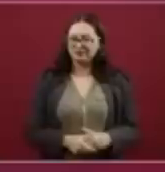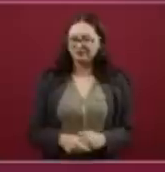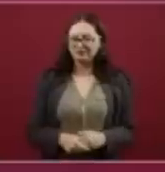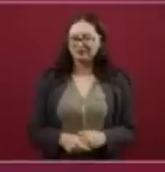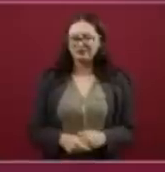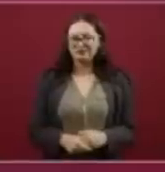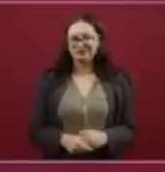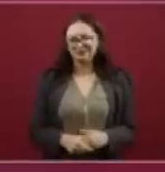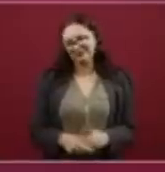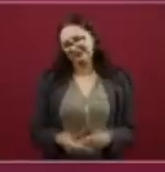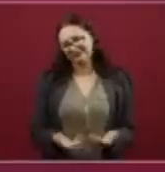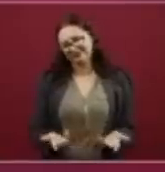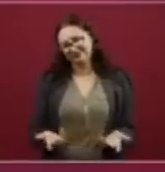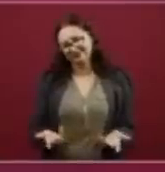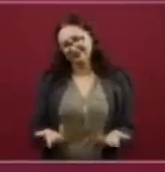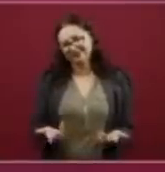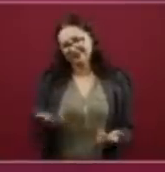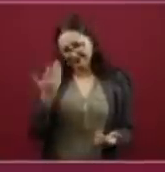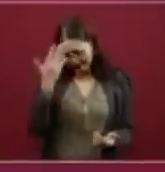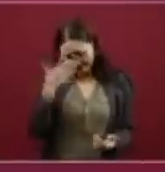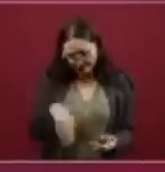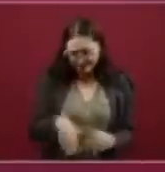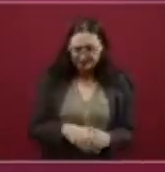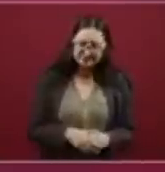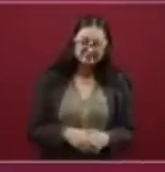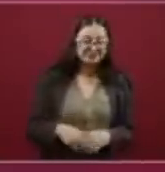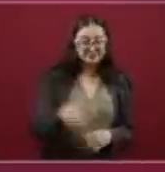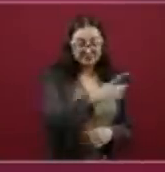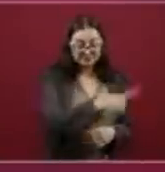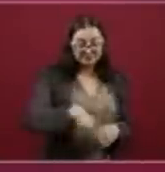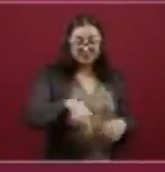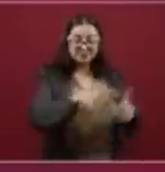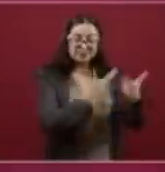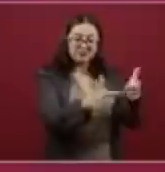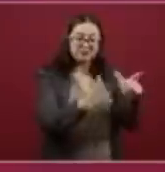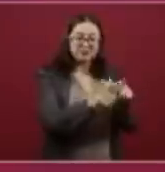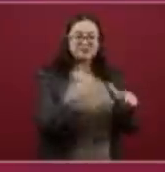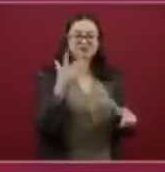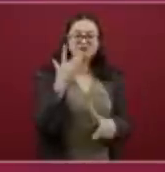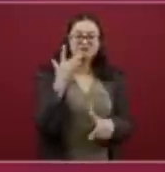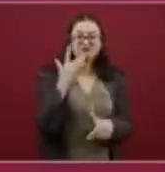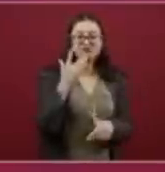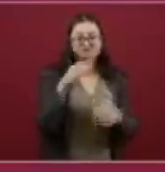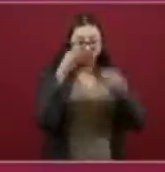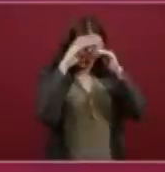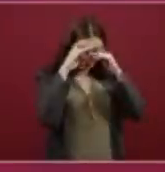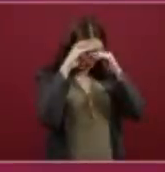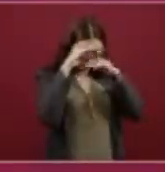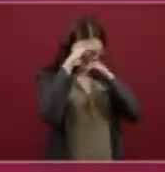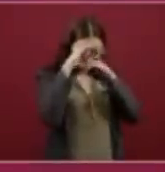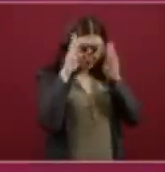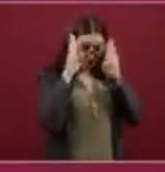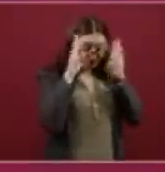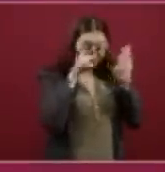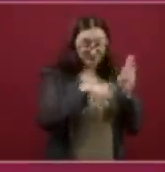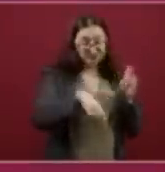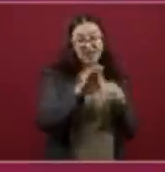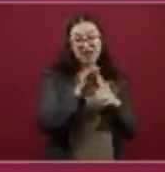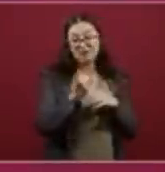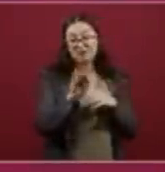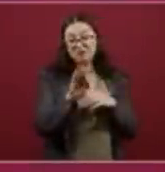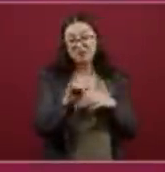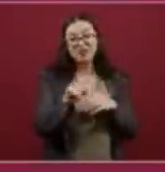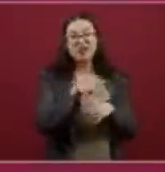¿Y saben qué? Para los fifí y para los conservadores fue un buen